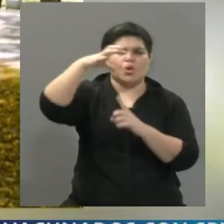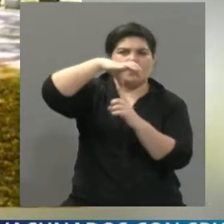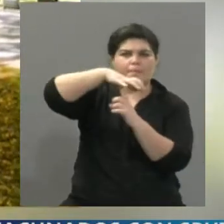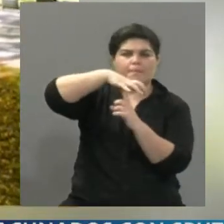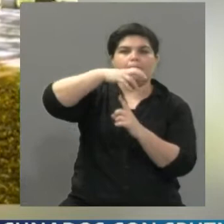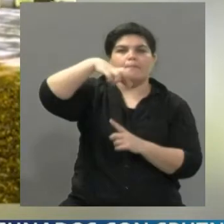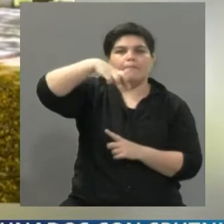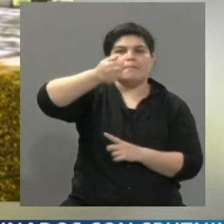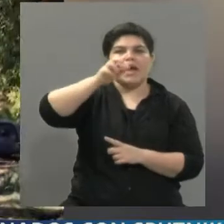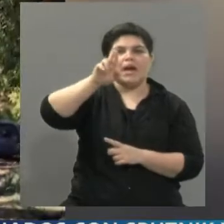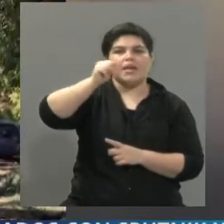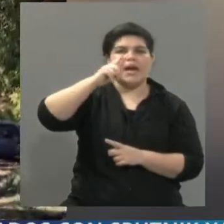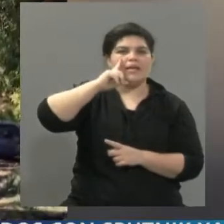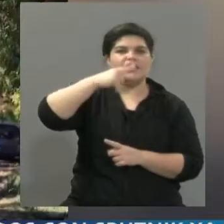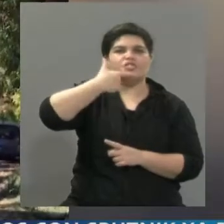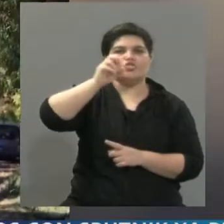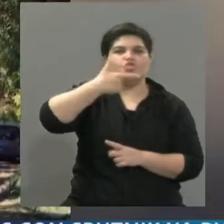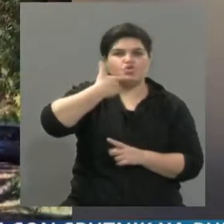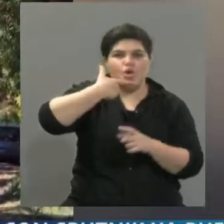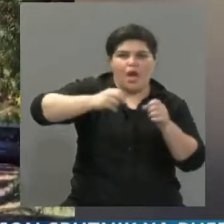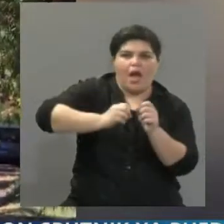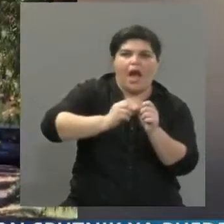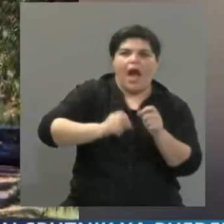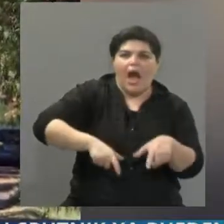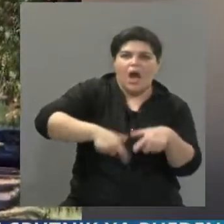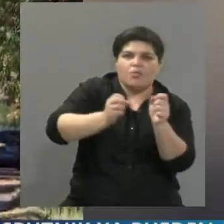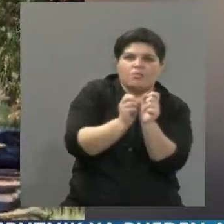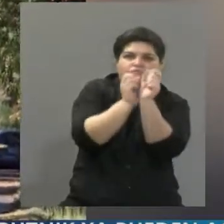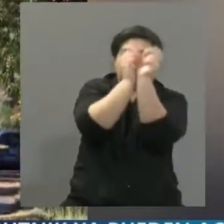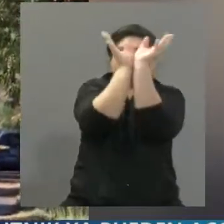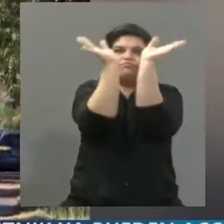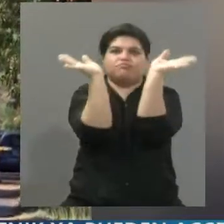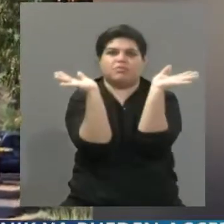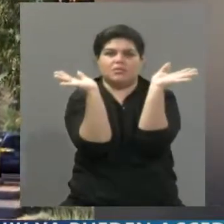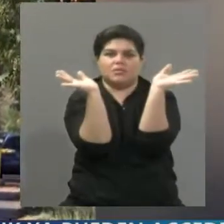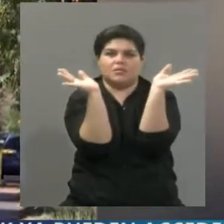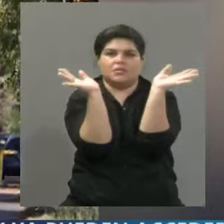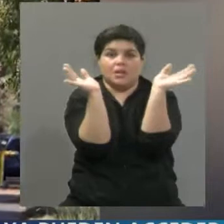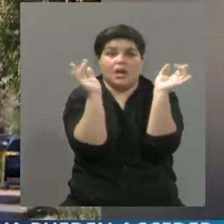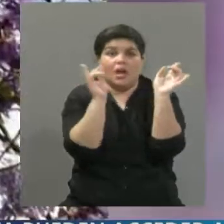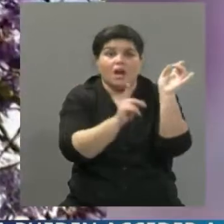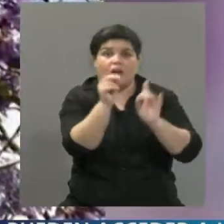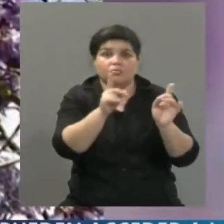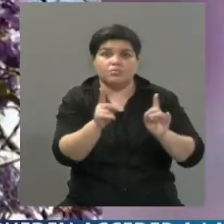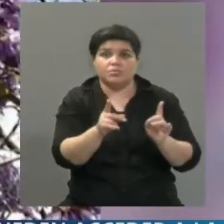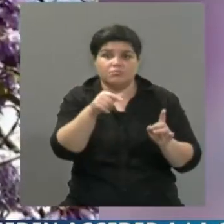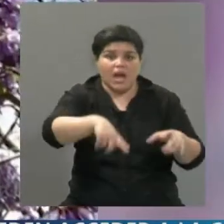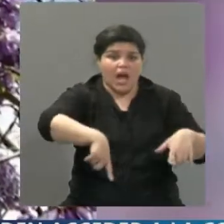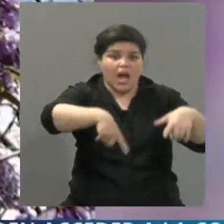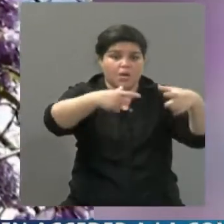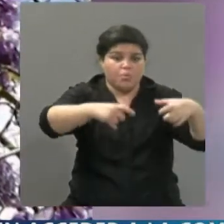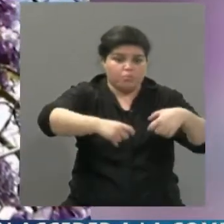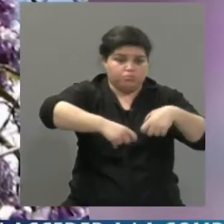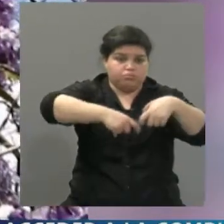todos. Sí. Bueno, y hay muchísimos. En un momento se enamoraron del paraíso sombrilla, que no es una especie adecuada para el arbolado,